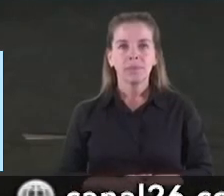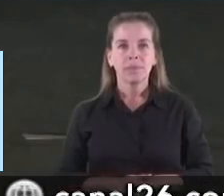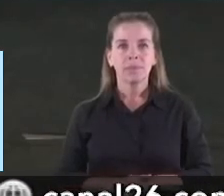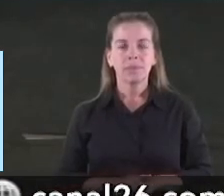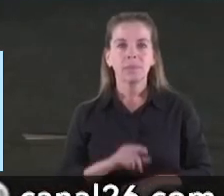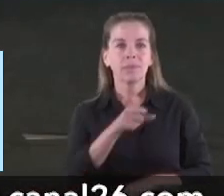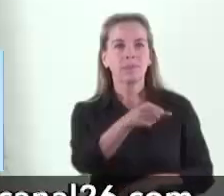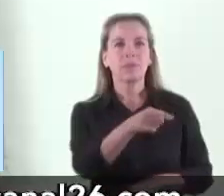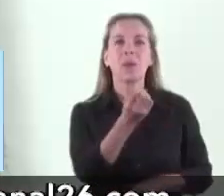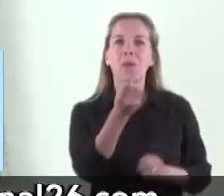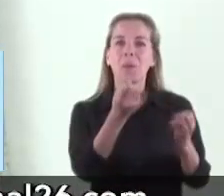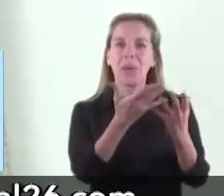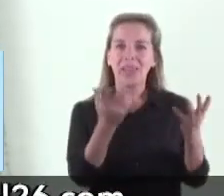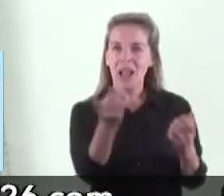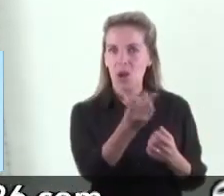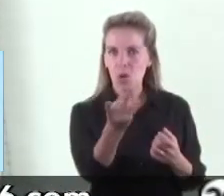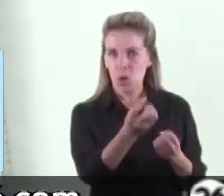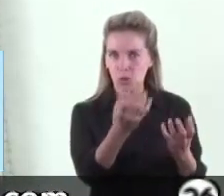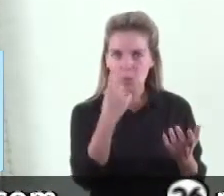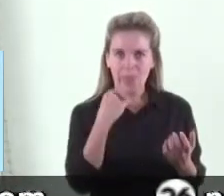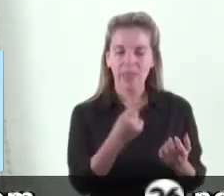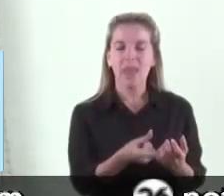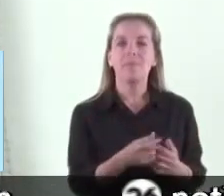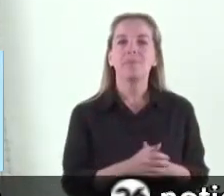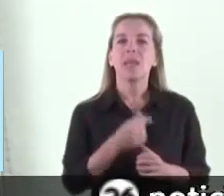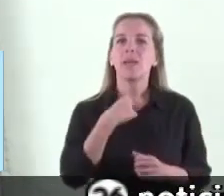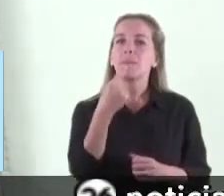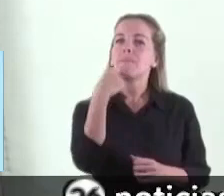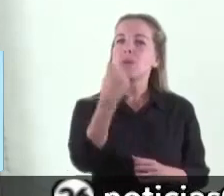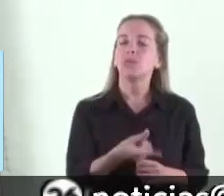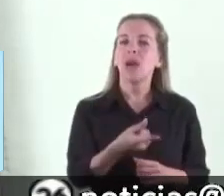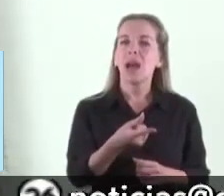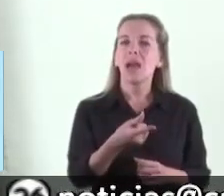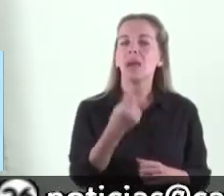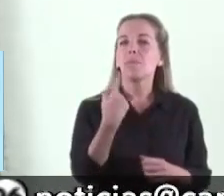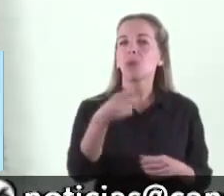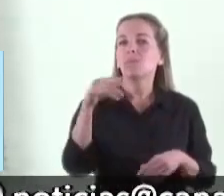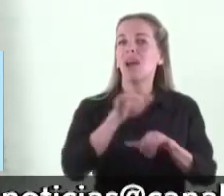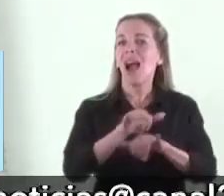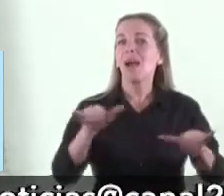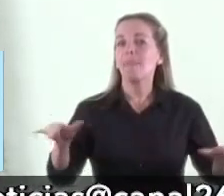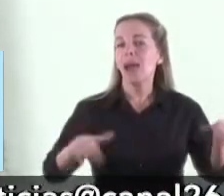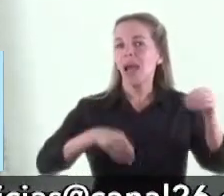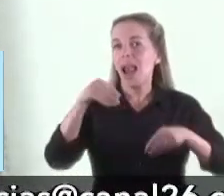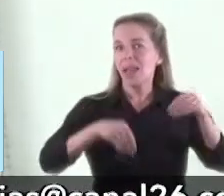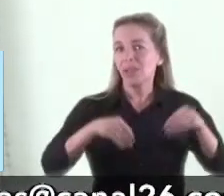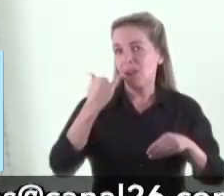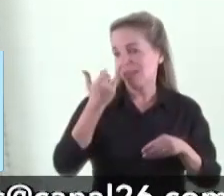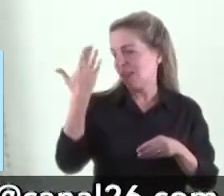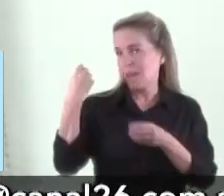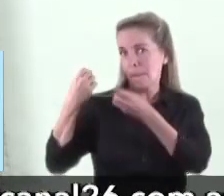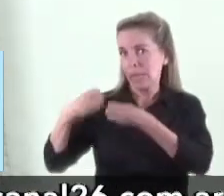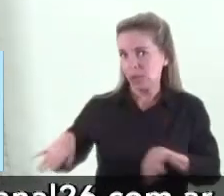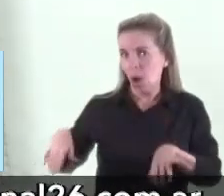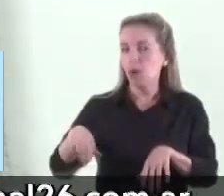Buen día portavoz Buen día jefe de gabinete Le quiero preguntar por la campaña electoral que ya ha comenzado y